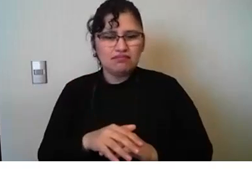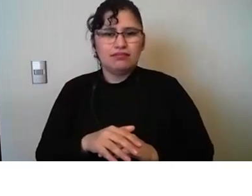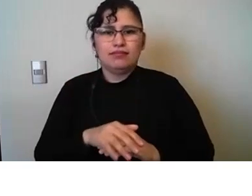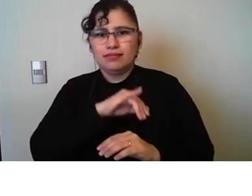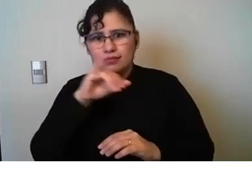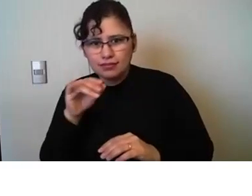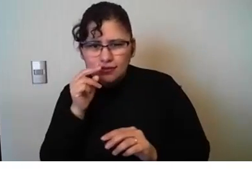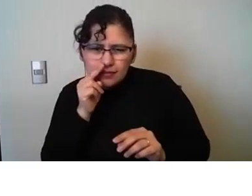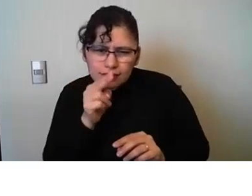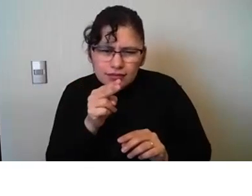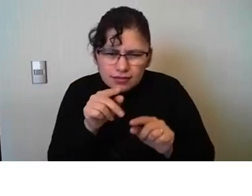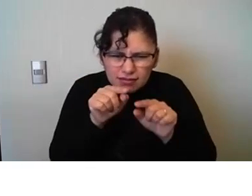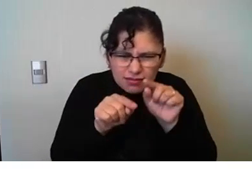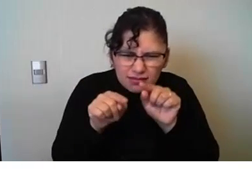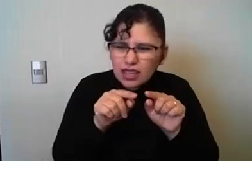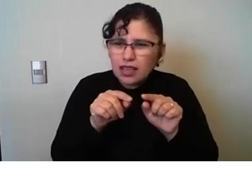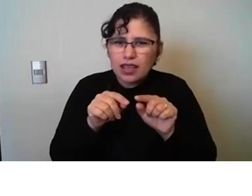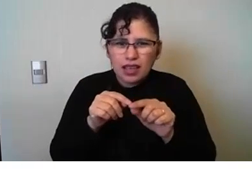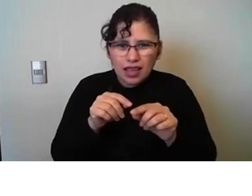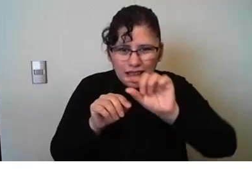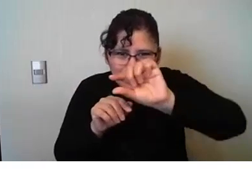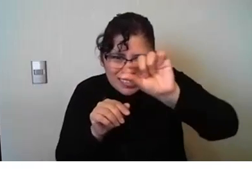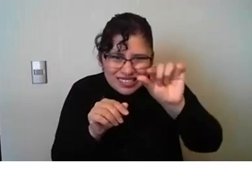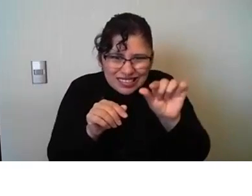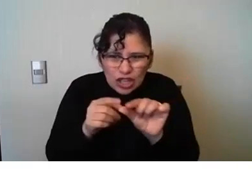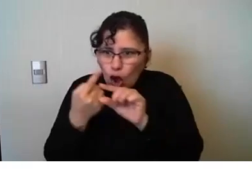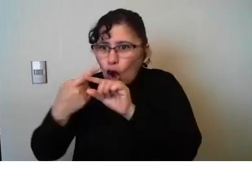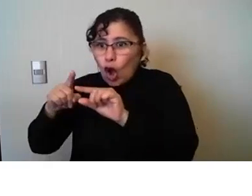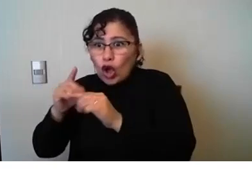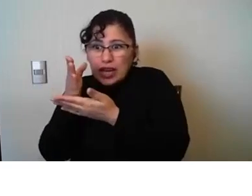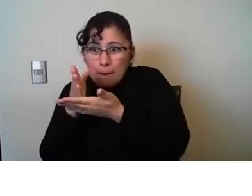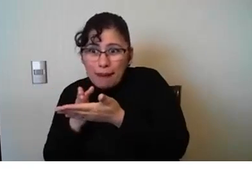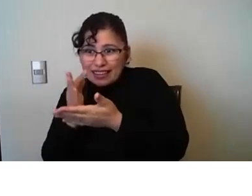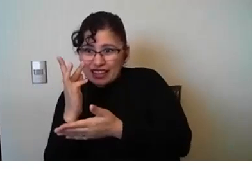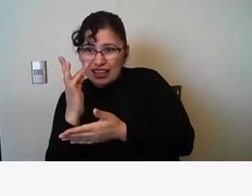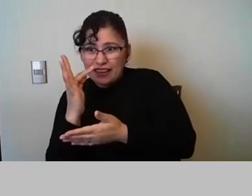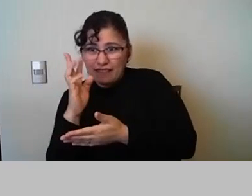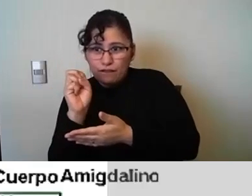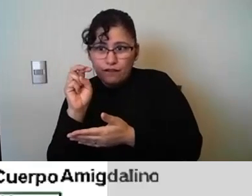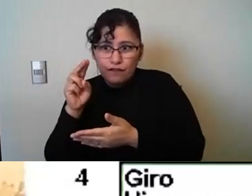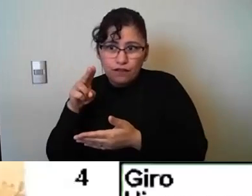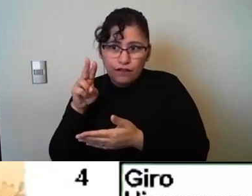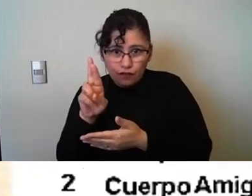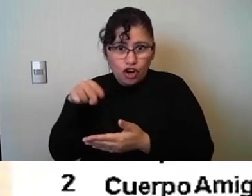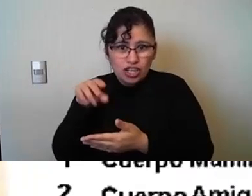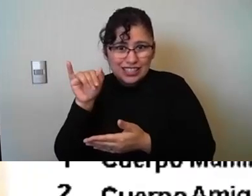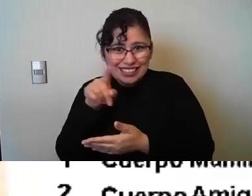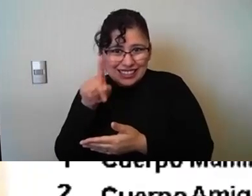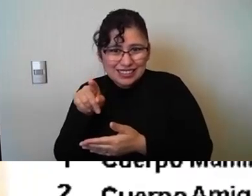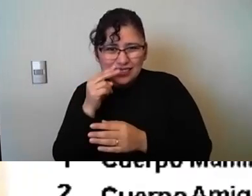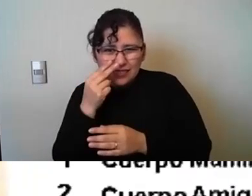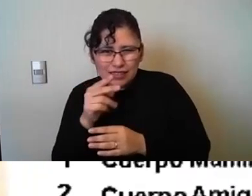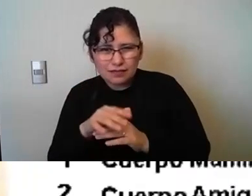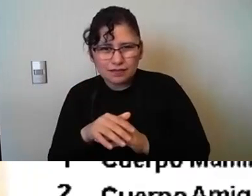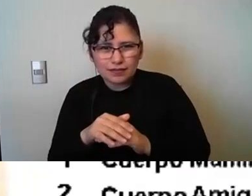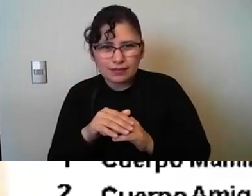se fijan, y yo siempre he dicho, es parte de esto, porque otra parte del fornix, si lo pueden ampliar, o sea, después pueden con